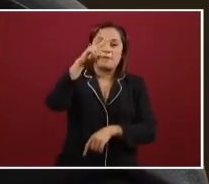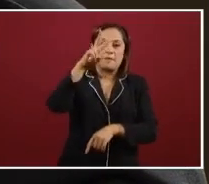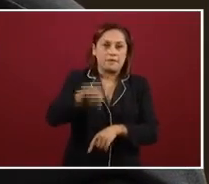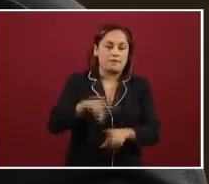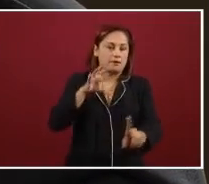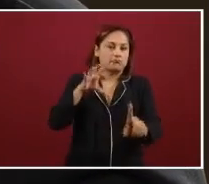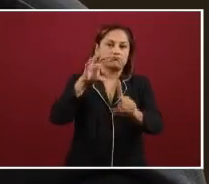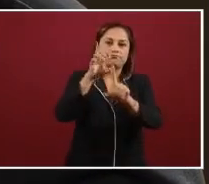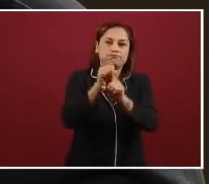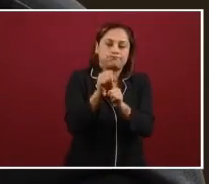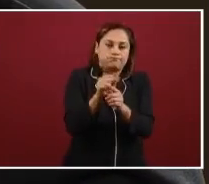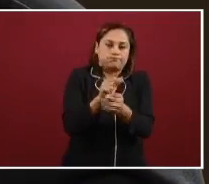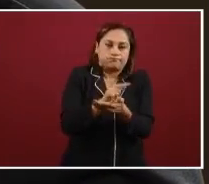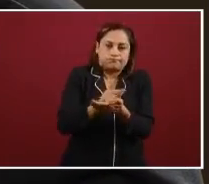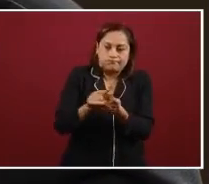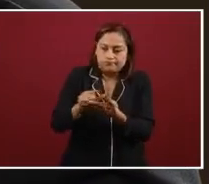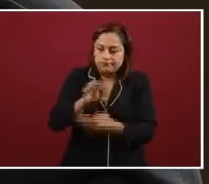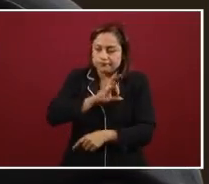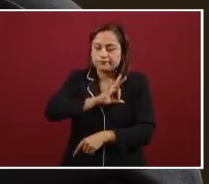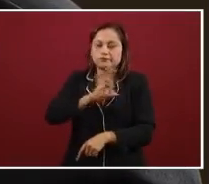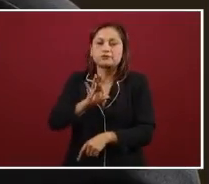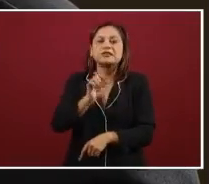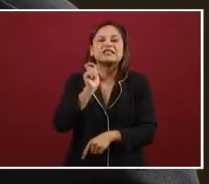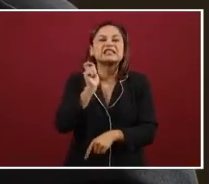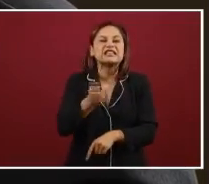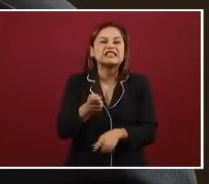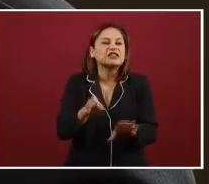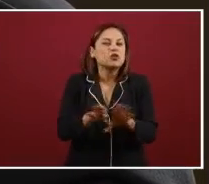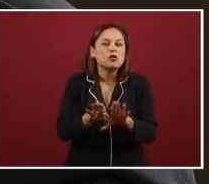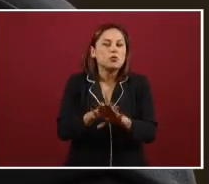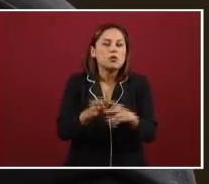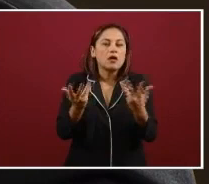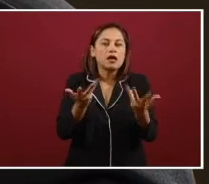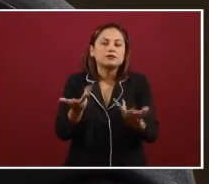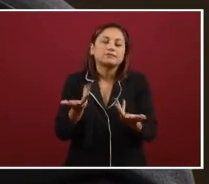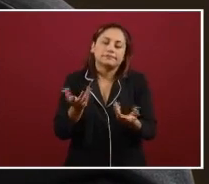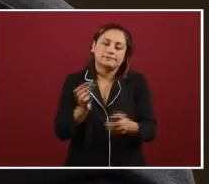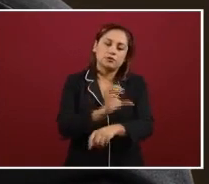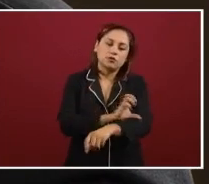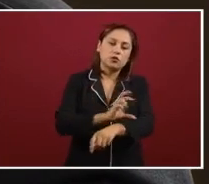coordinación. El que habla ha ido dos veces